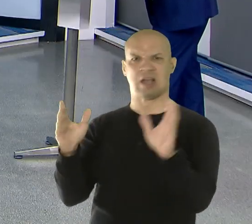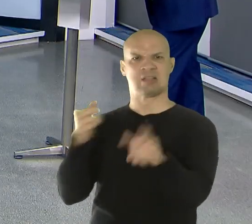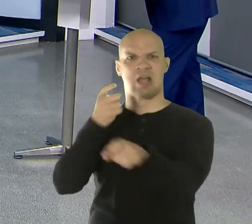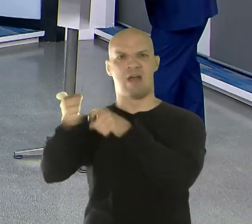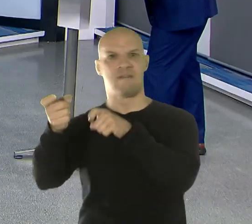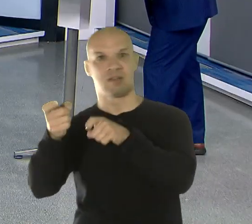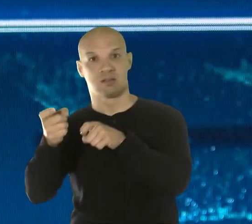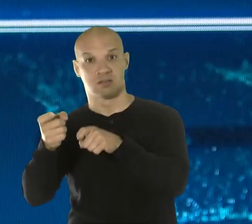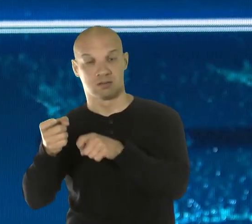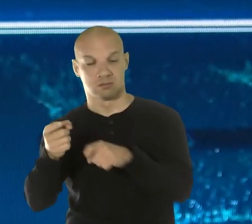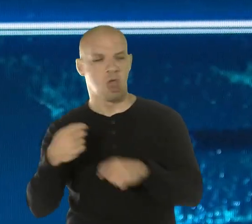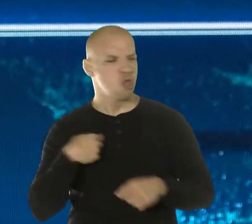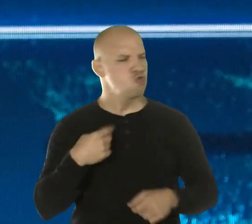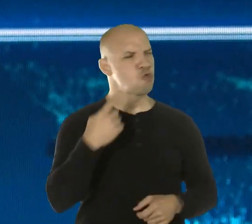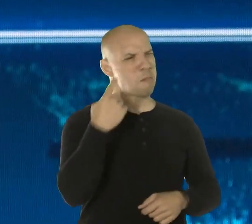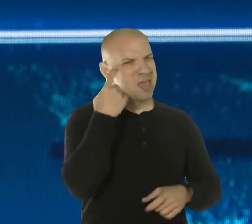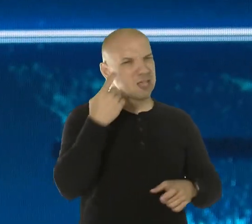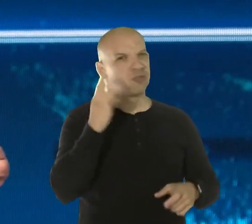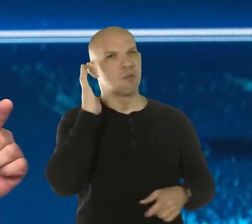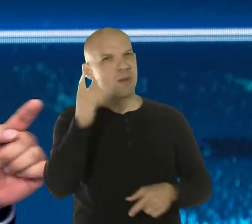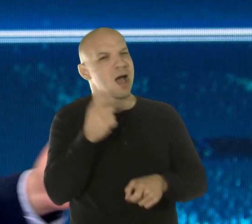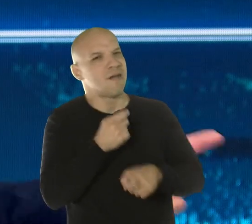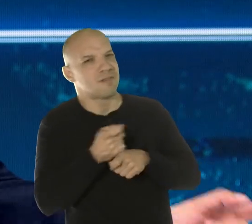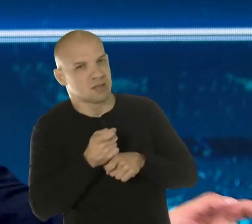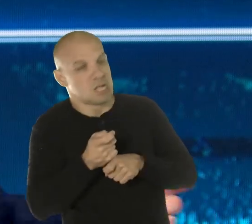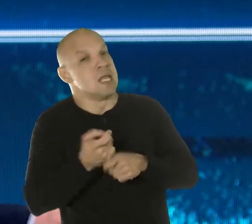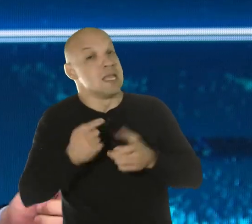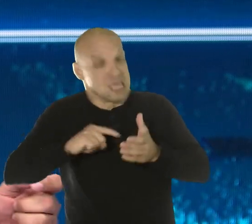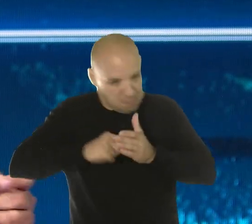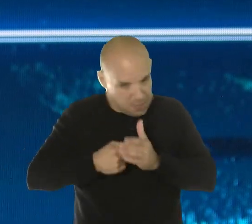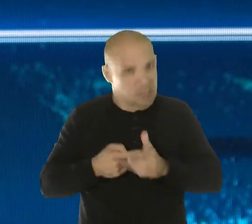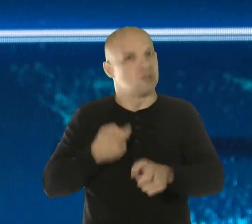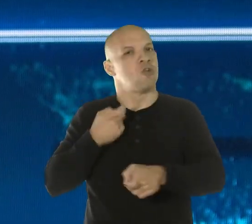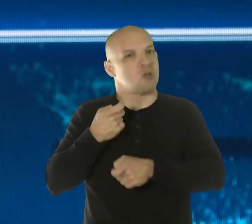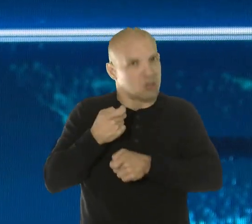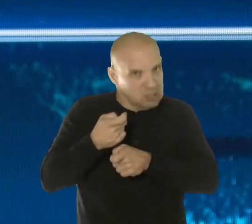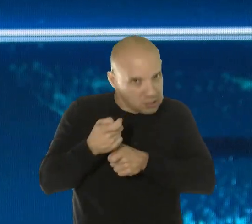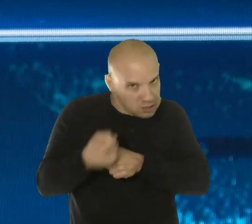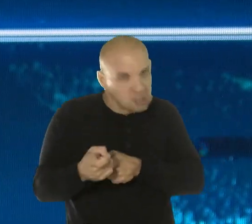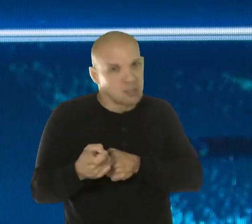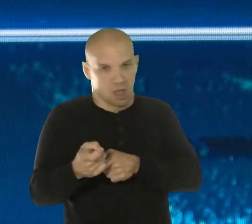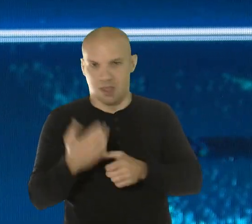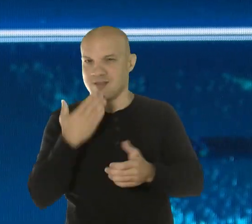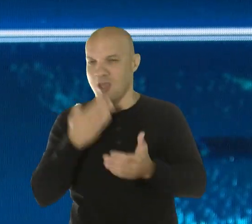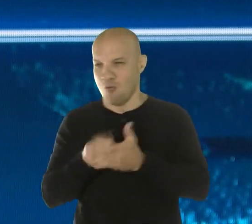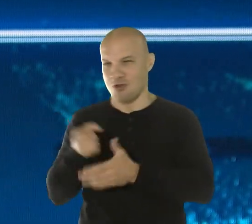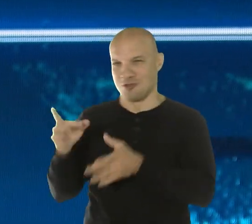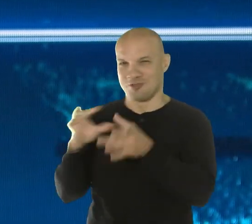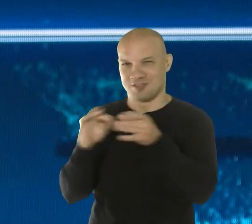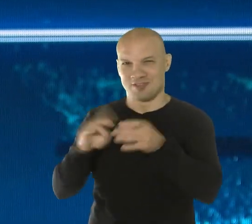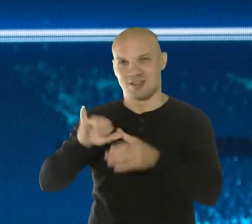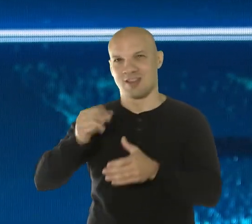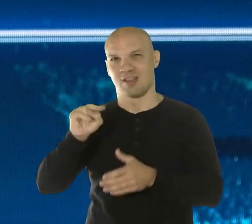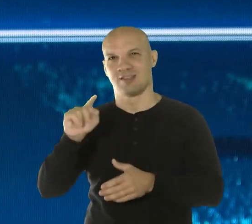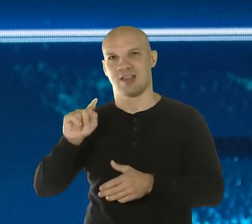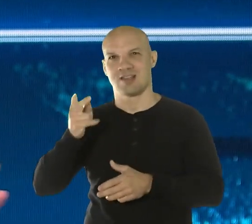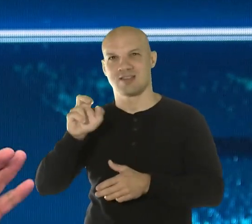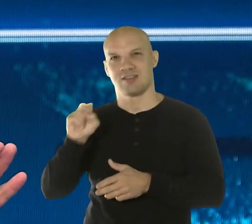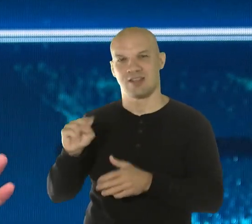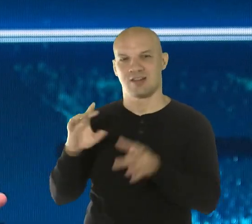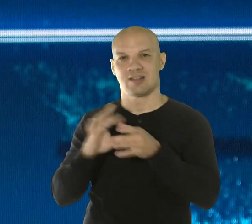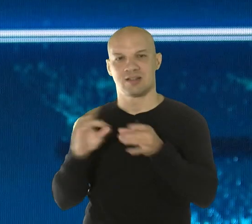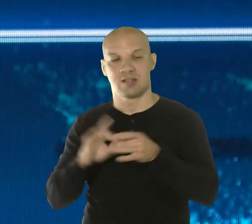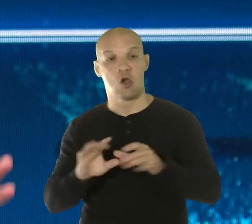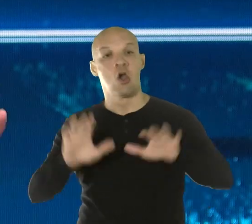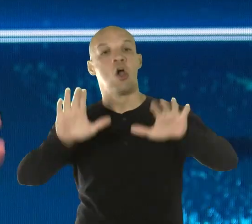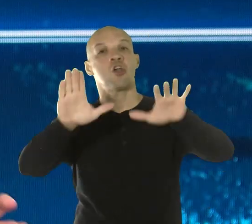está afectando, pero cuando, y que bueno, Francisco, que citaste a Janet Yellen, cuando Janet Yellen dijo, calma a